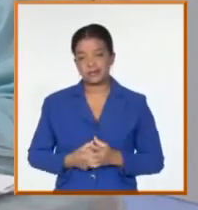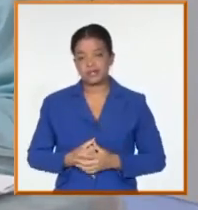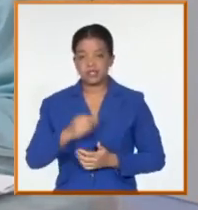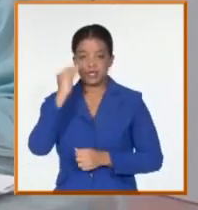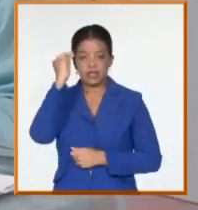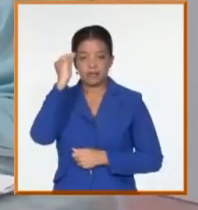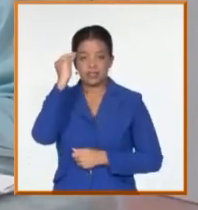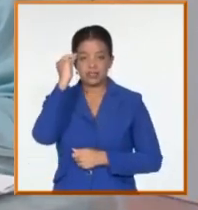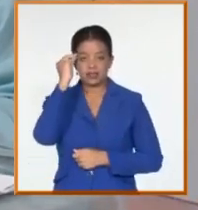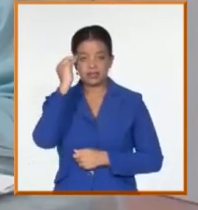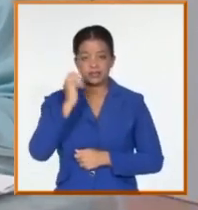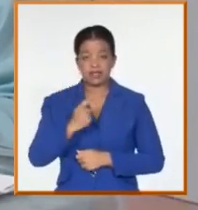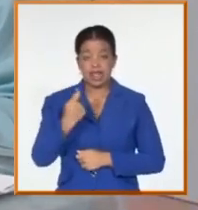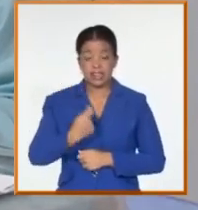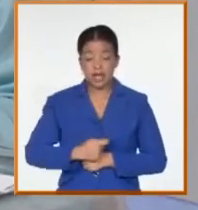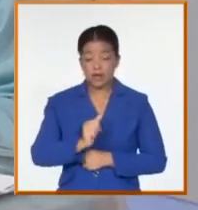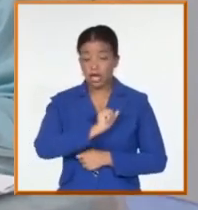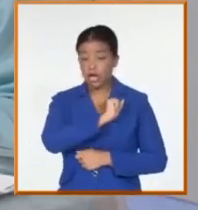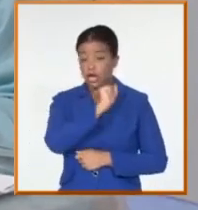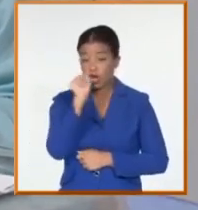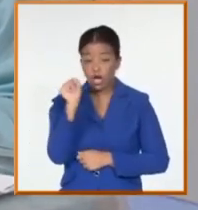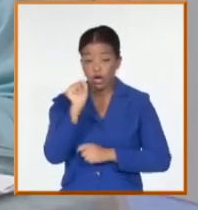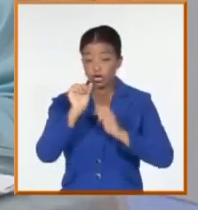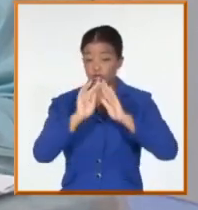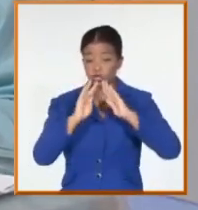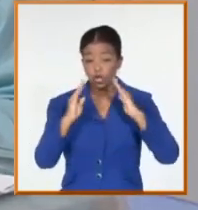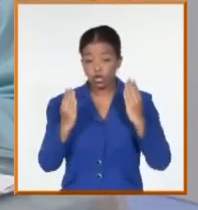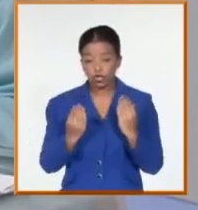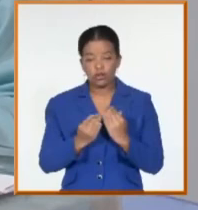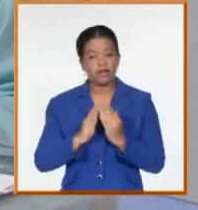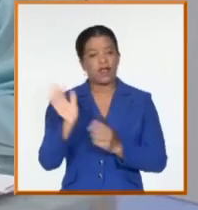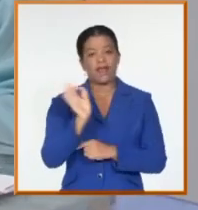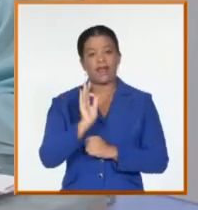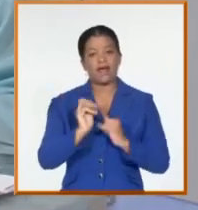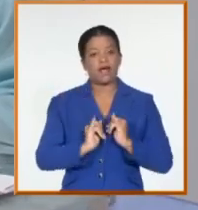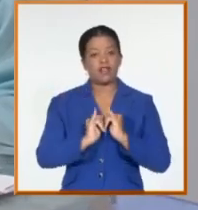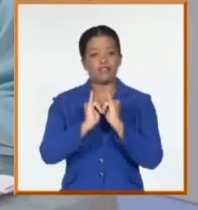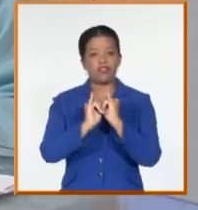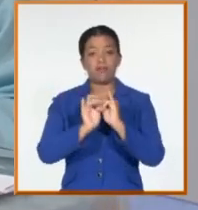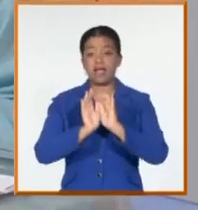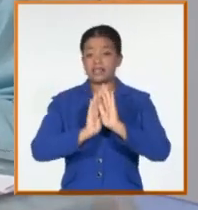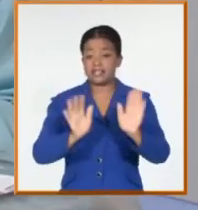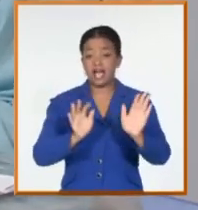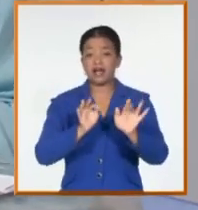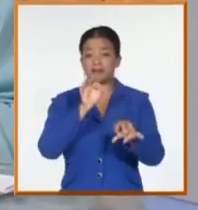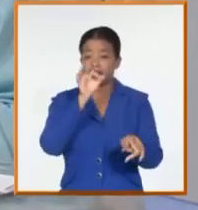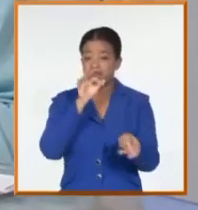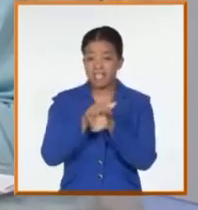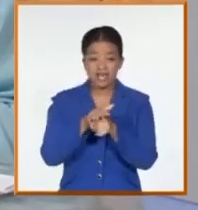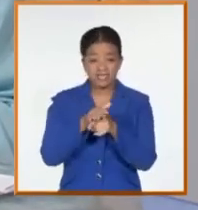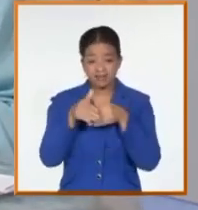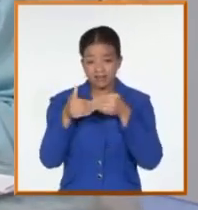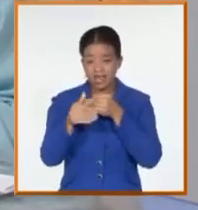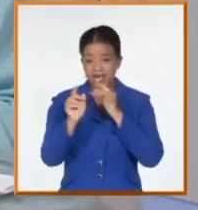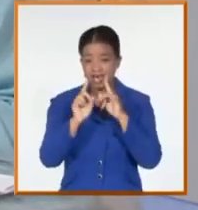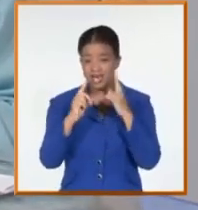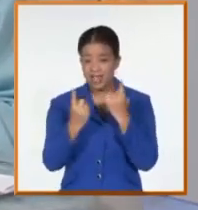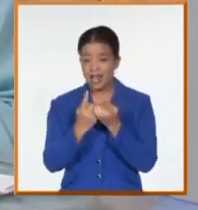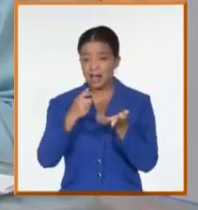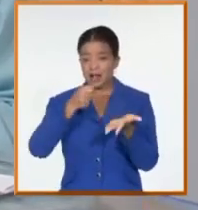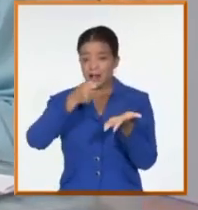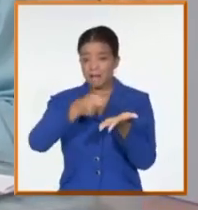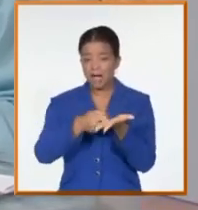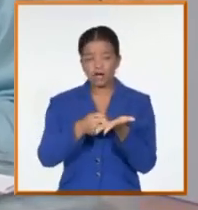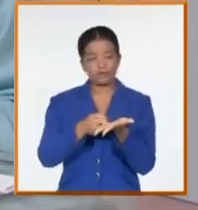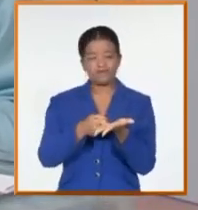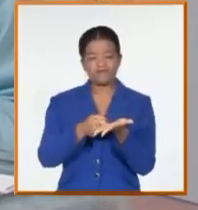hasta que no volvamos las dos cosas no podemos decir que podríamos poner en vigor el tema de incentivar esos pagos de forma electrónica